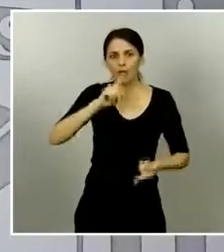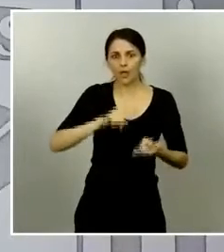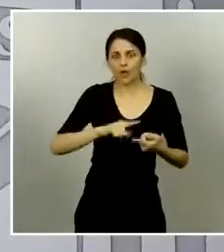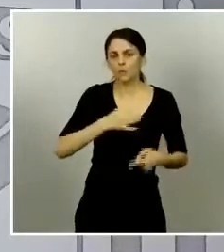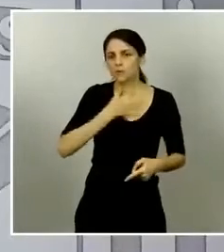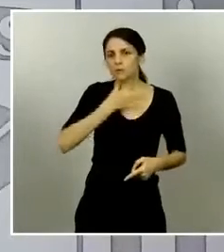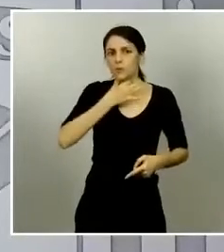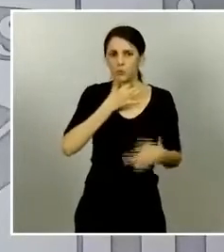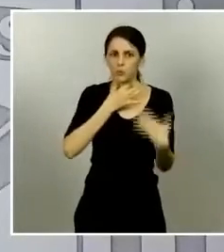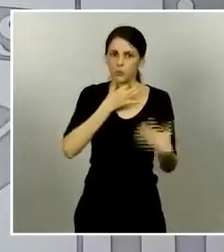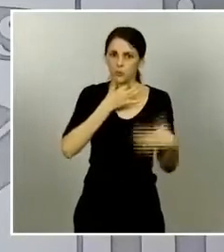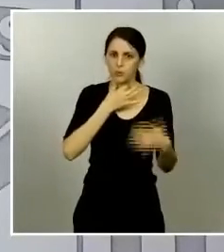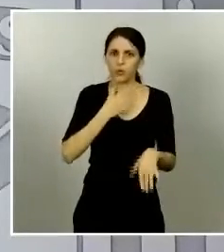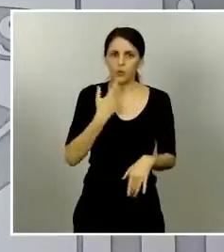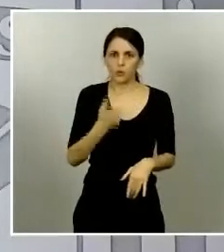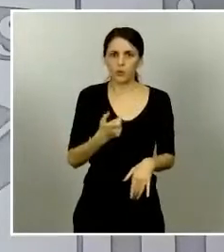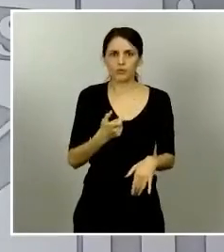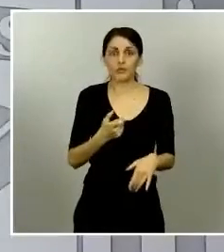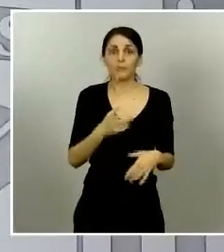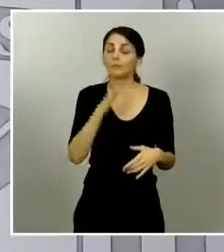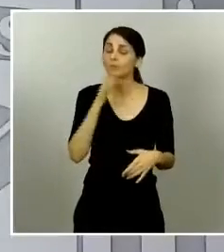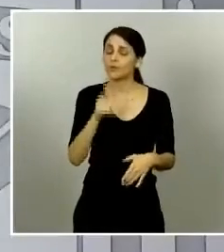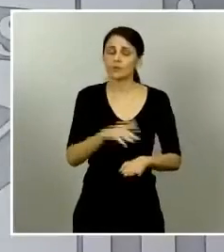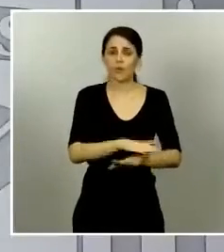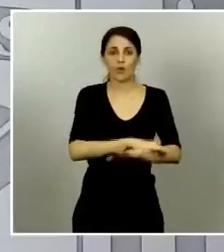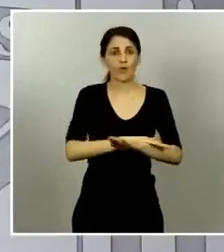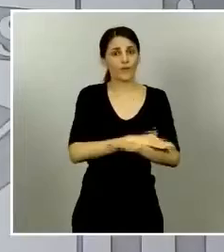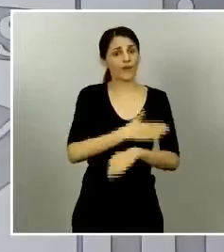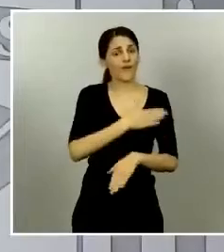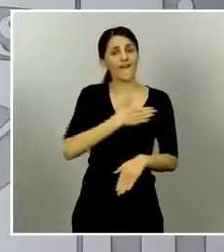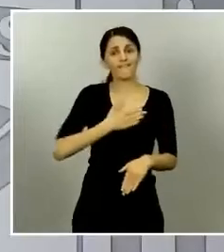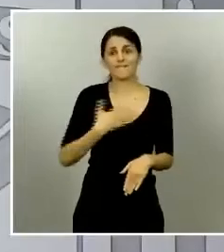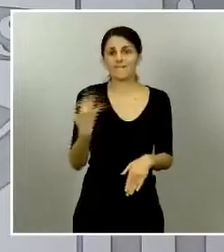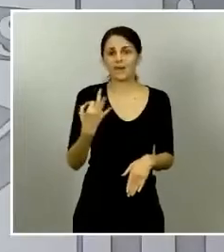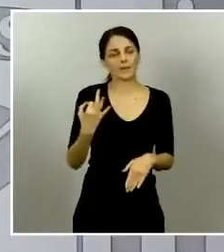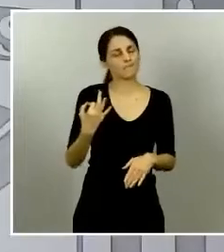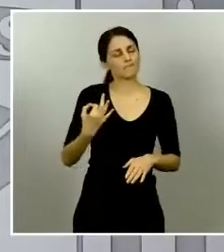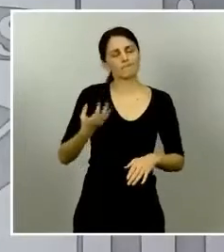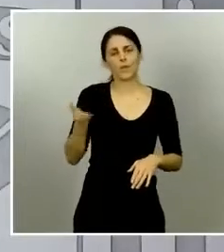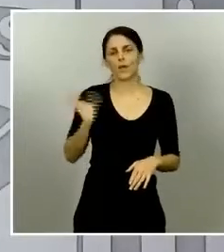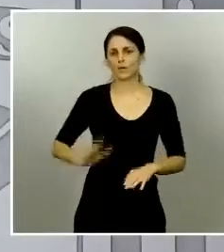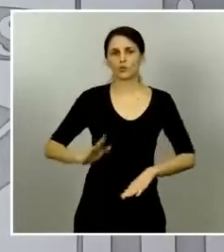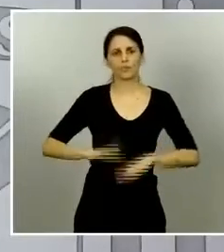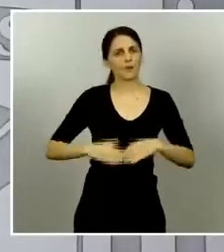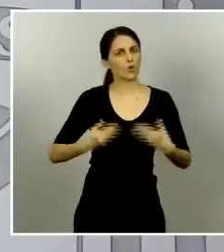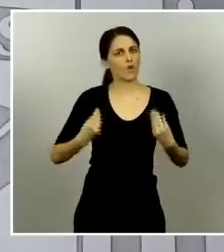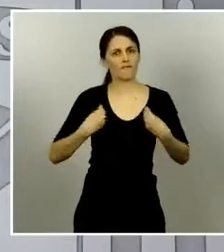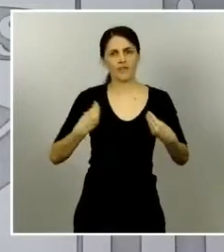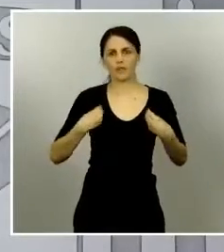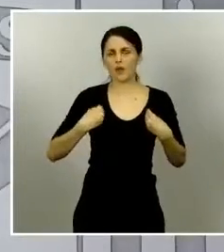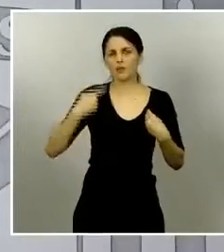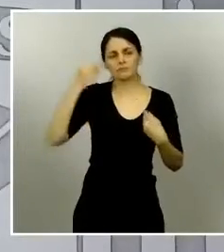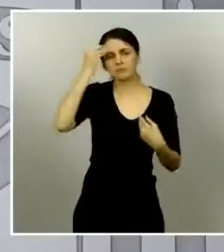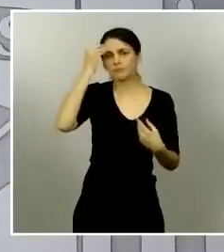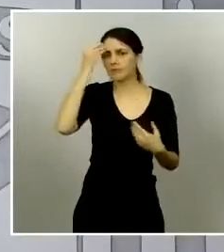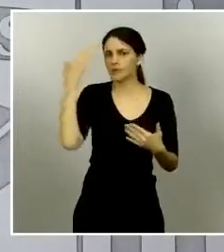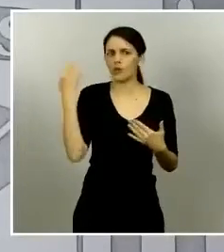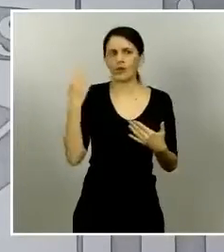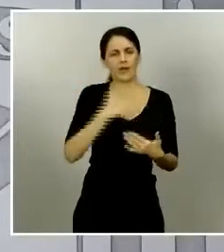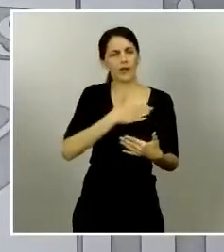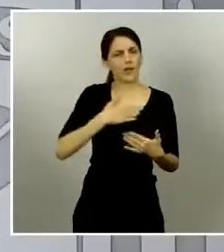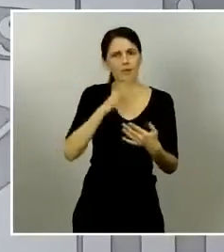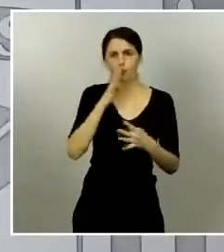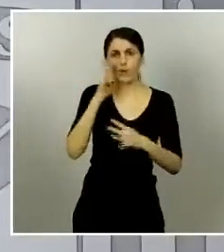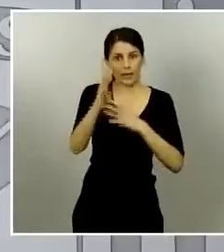que llegar a fin de mes le es prácticamente imposible. Por eso, el Gobierno tenía en su hoja de ruta la puesta en marcha del